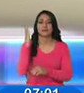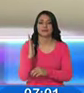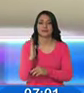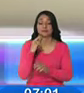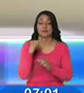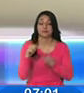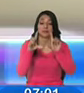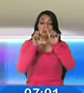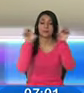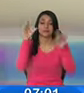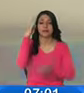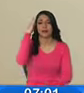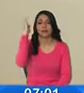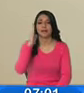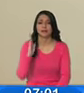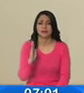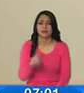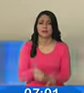caso Odebrecht se inicia